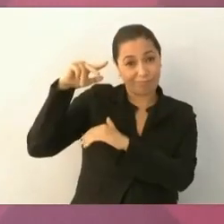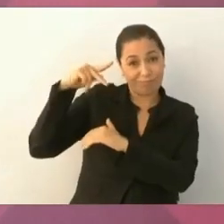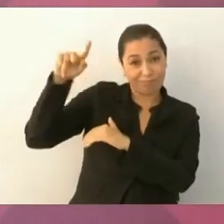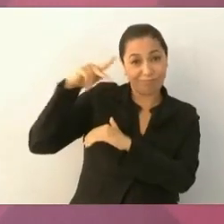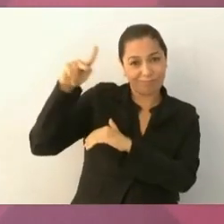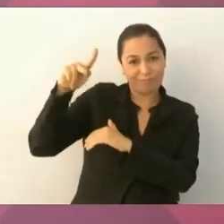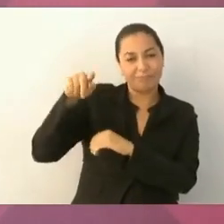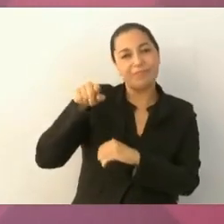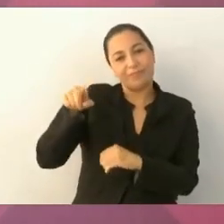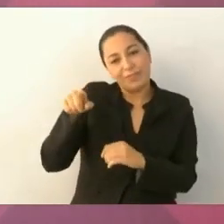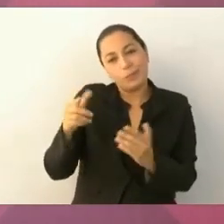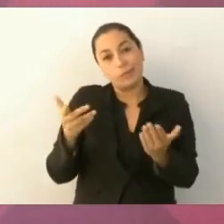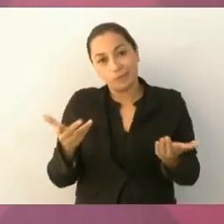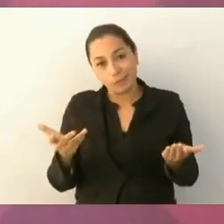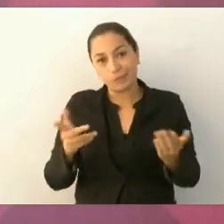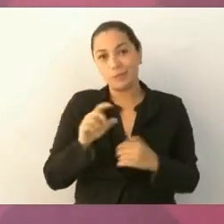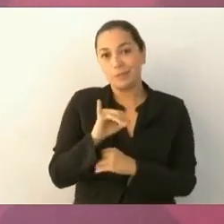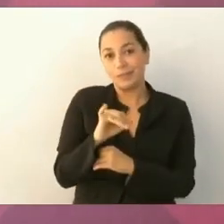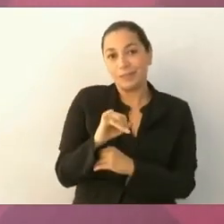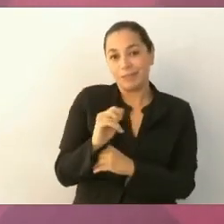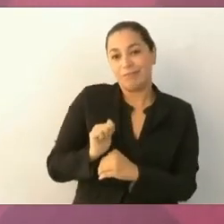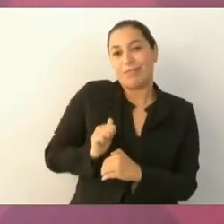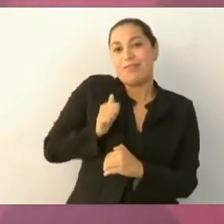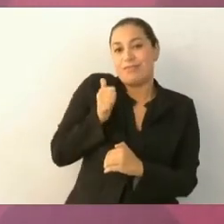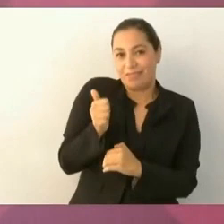los machuchones